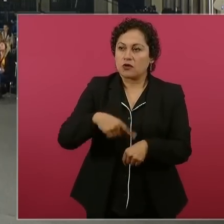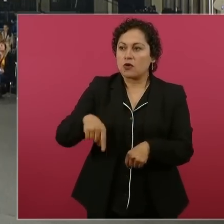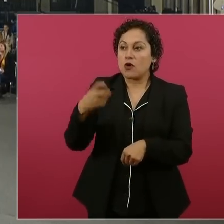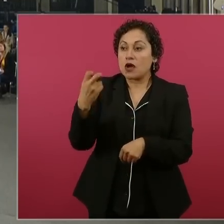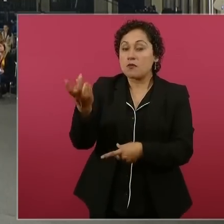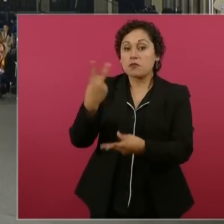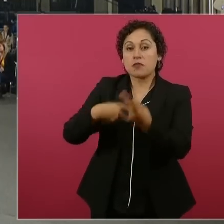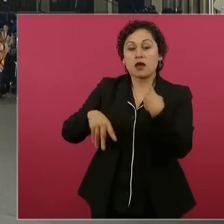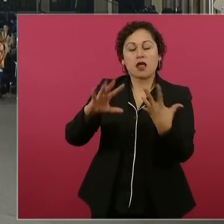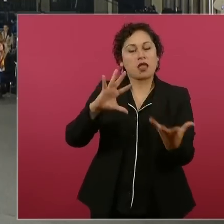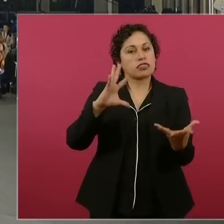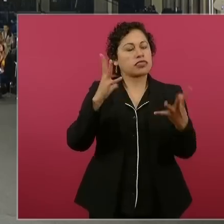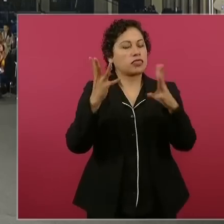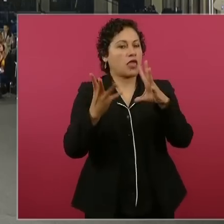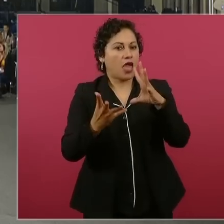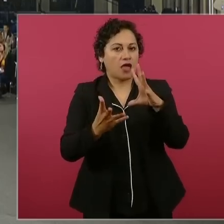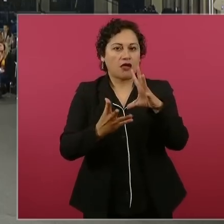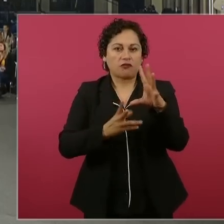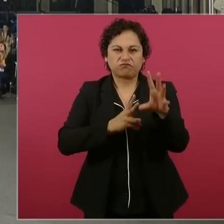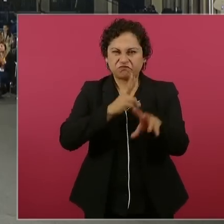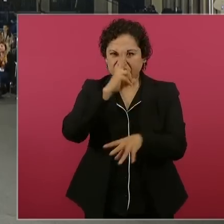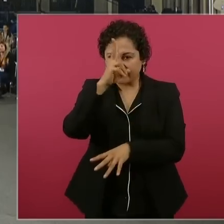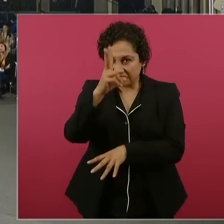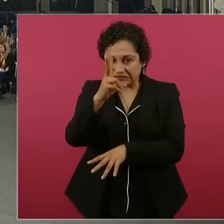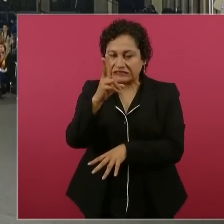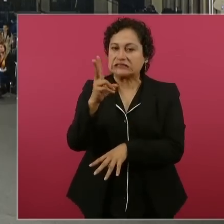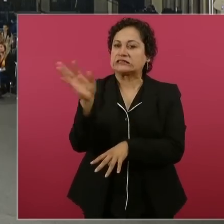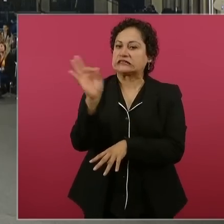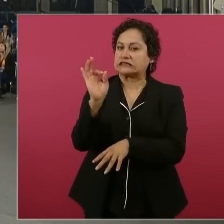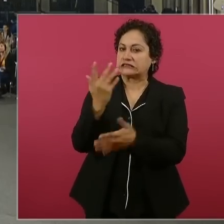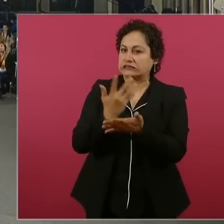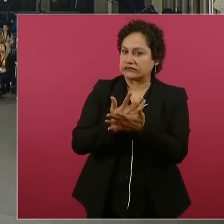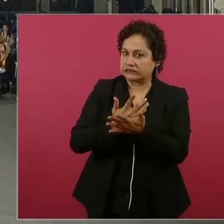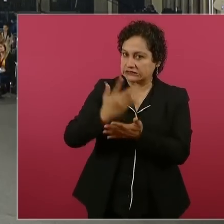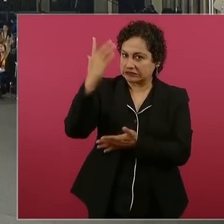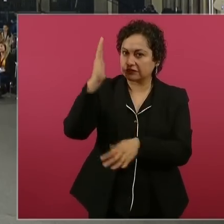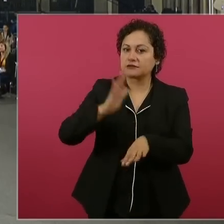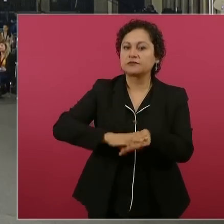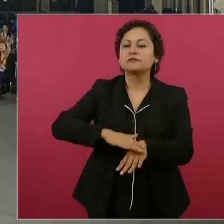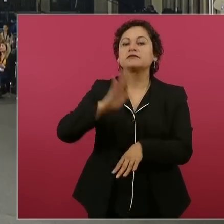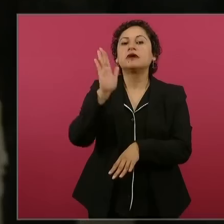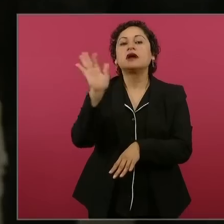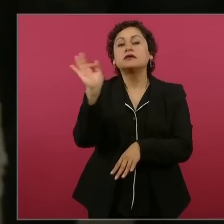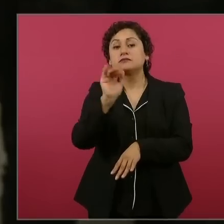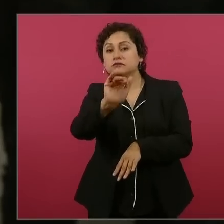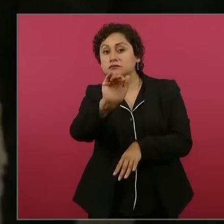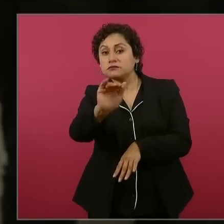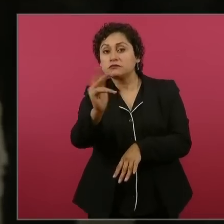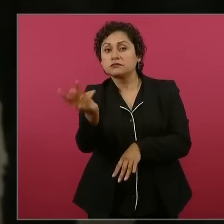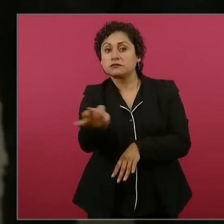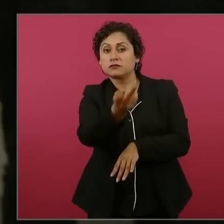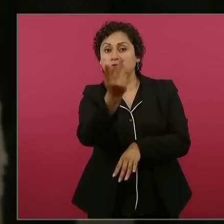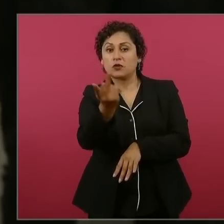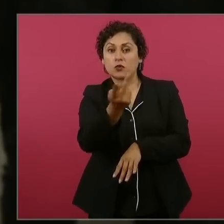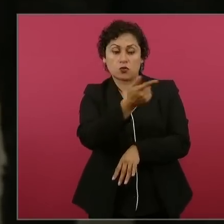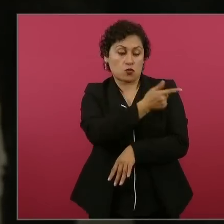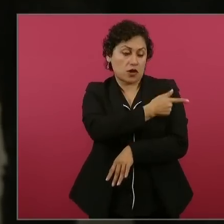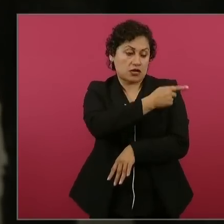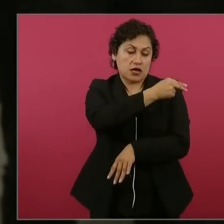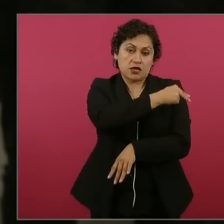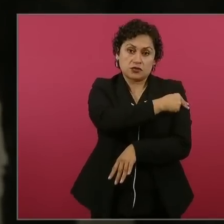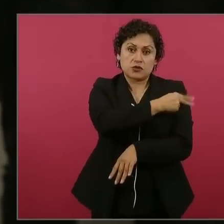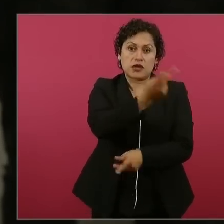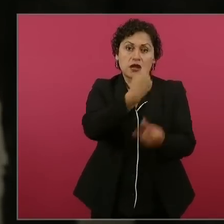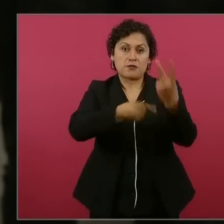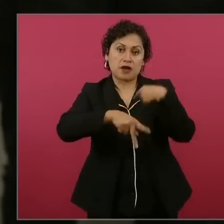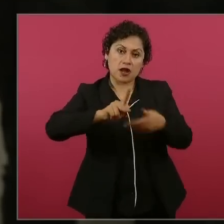pueden suscitarse más. Entonces, si la Guardia Nacional podría regresar a estos transportes públicos o qué se va a hacer,